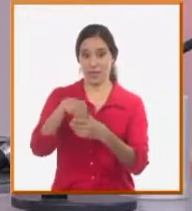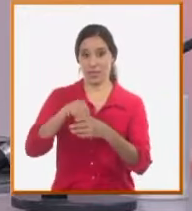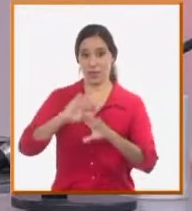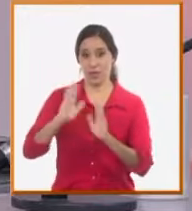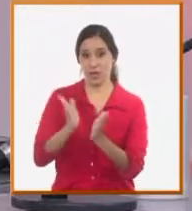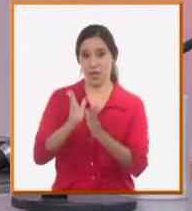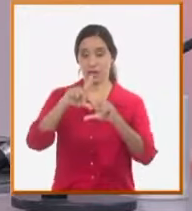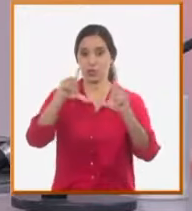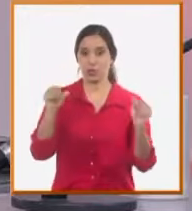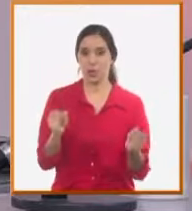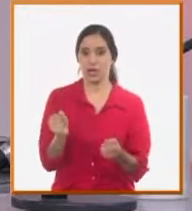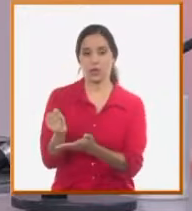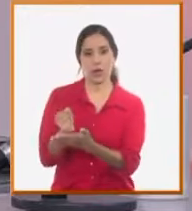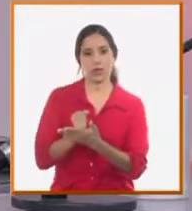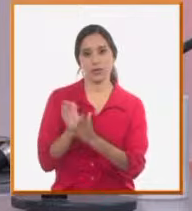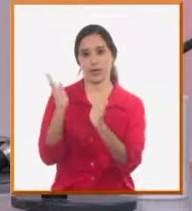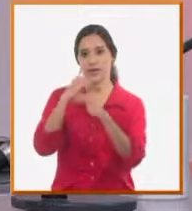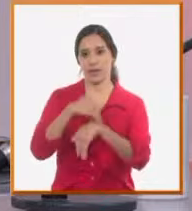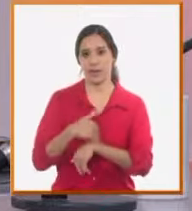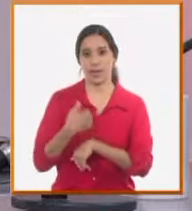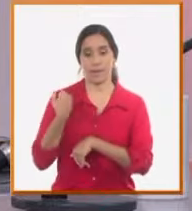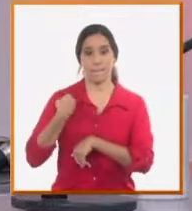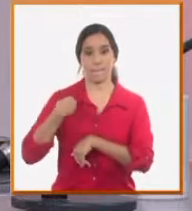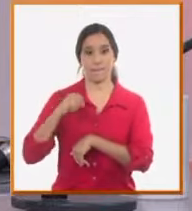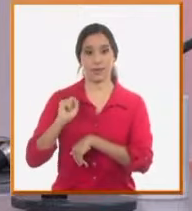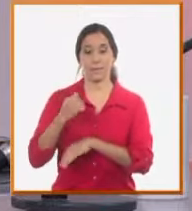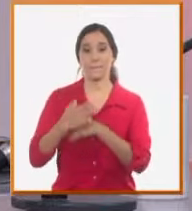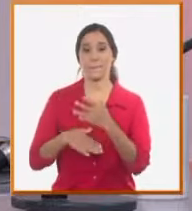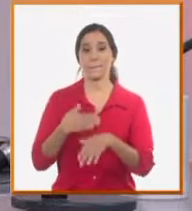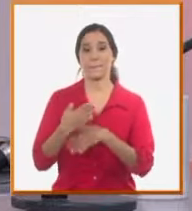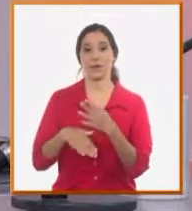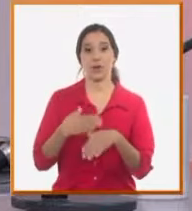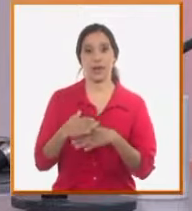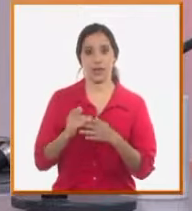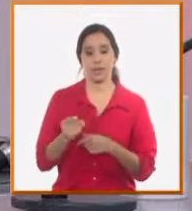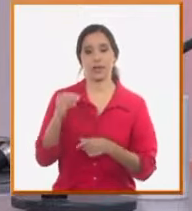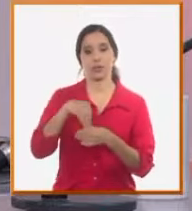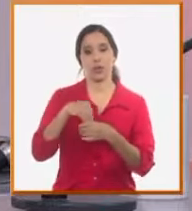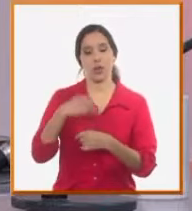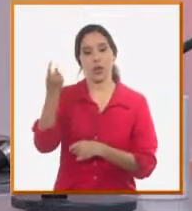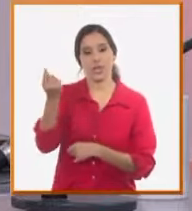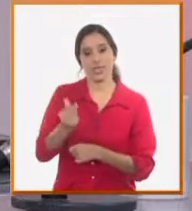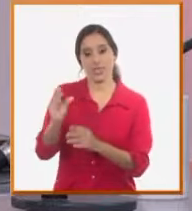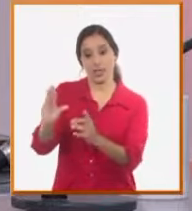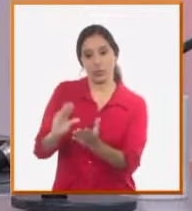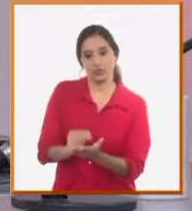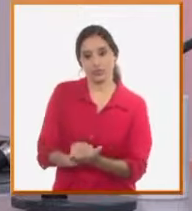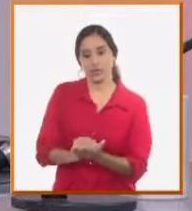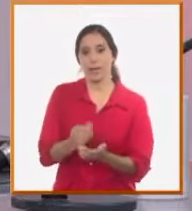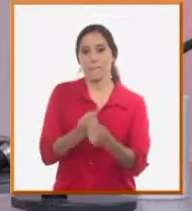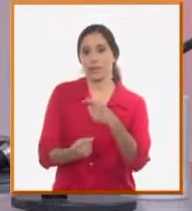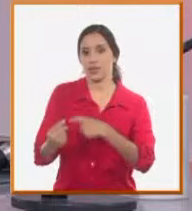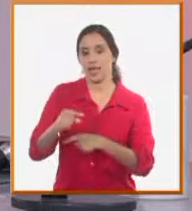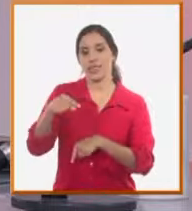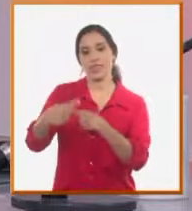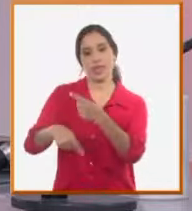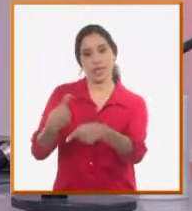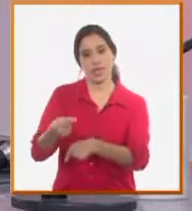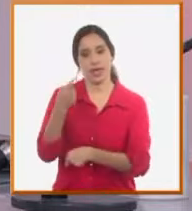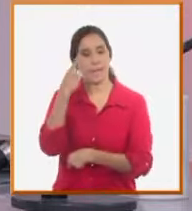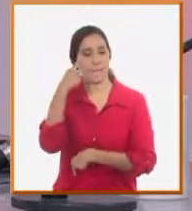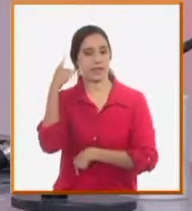actividad, pues la inflación y la pérdida de valor real del salario te hace por obligación tener que priorizar el día a día sin detenerte a pensar en el